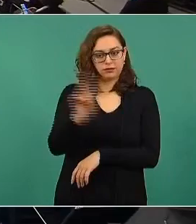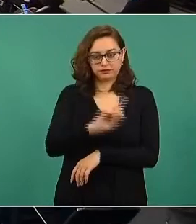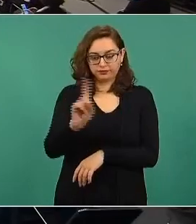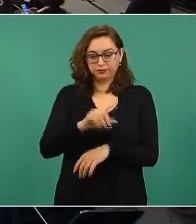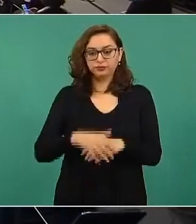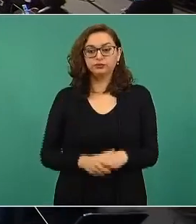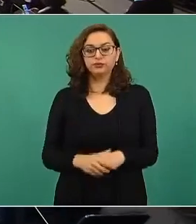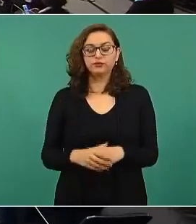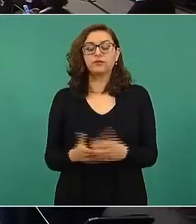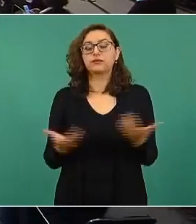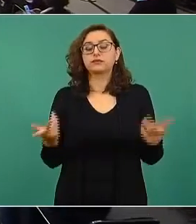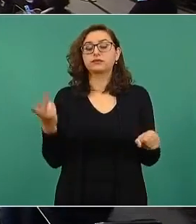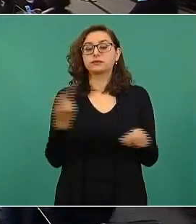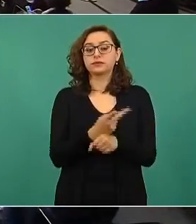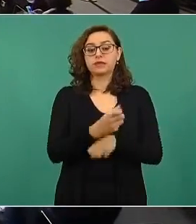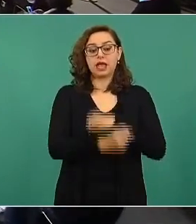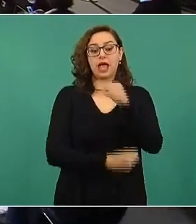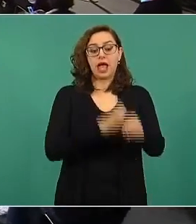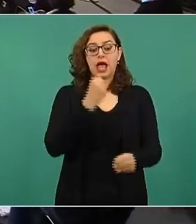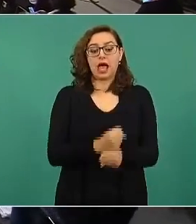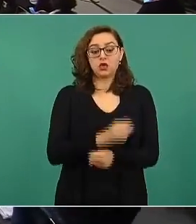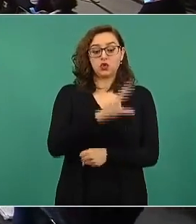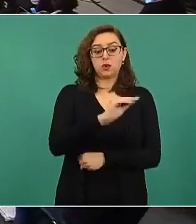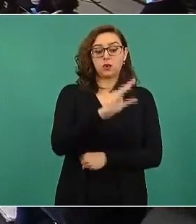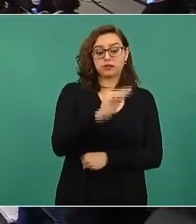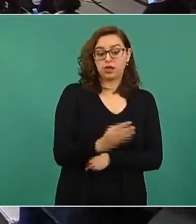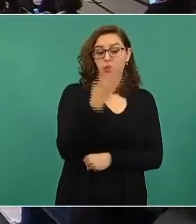Termina la elección del 94. Fíjense.